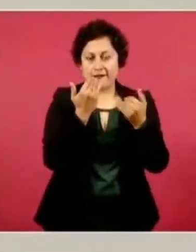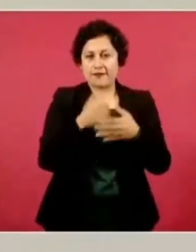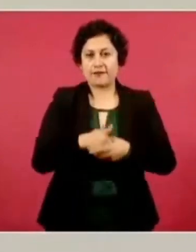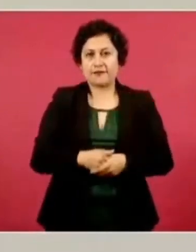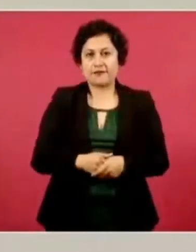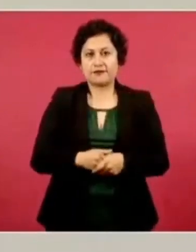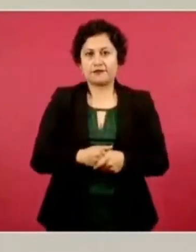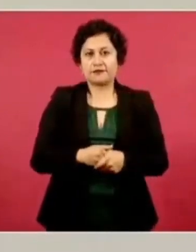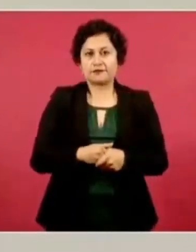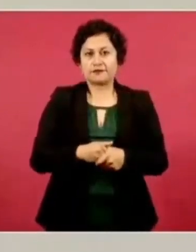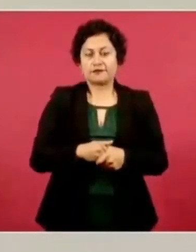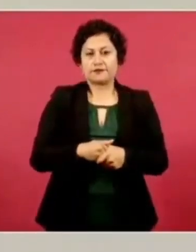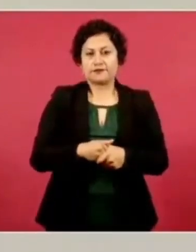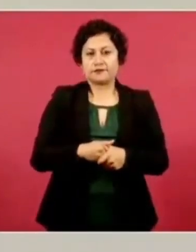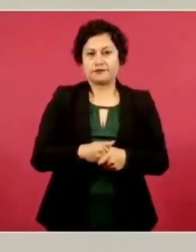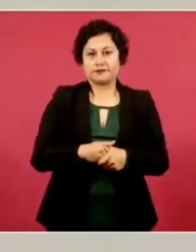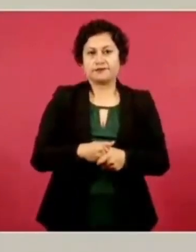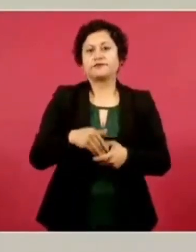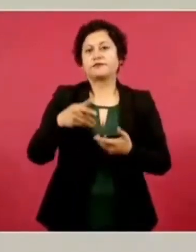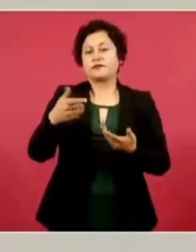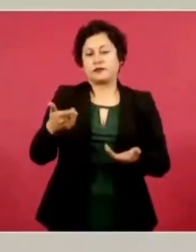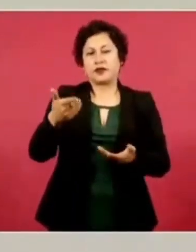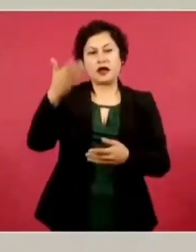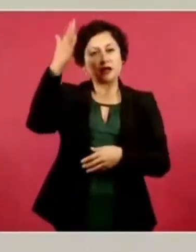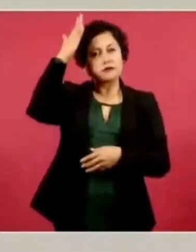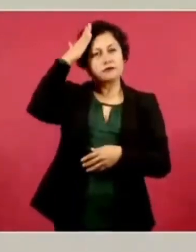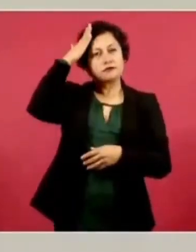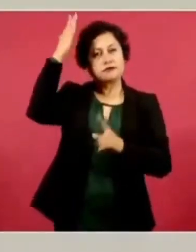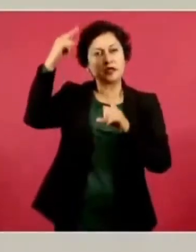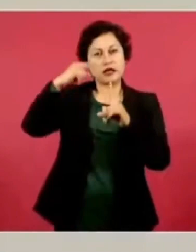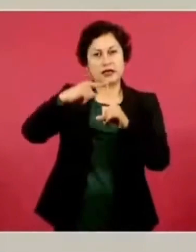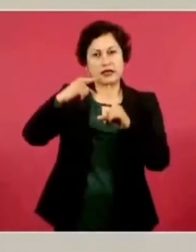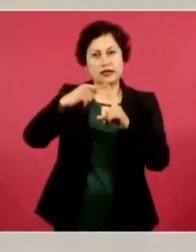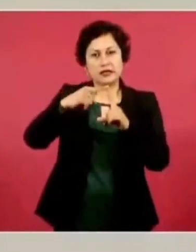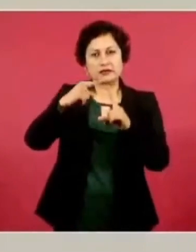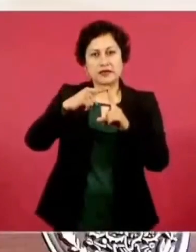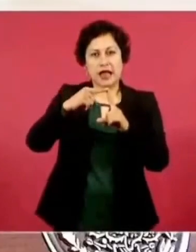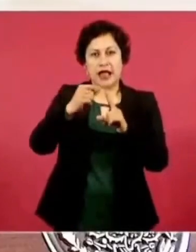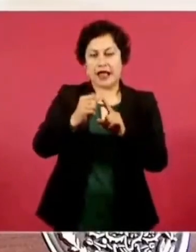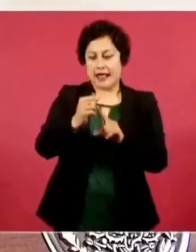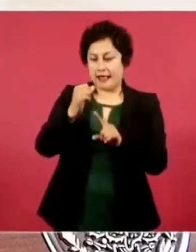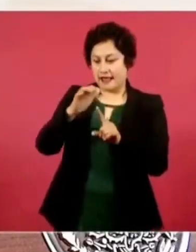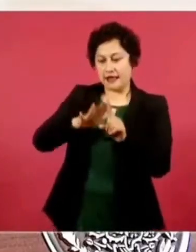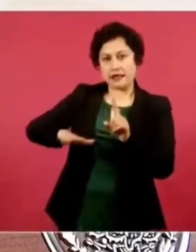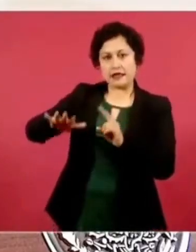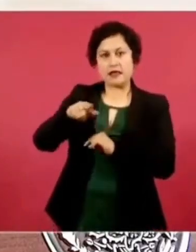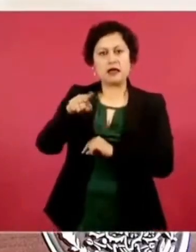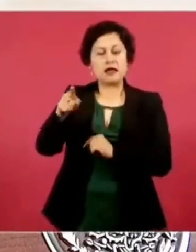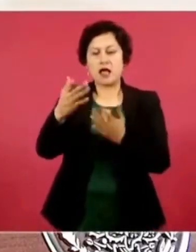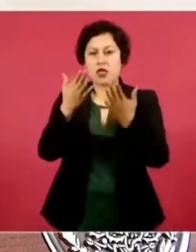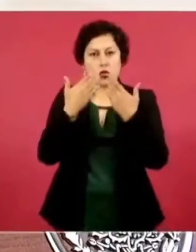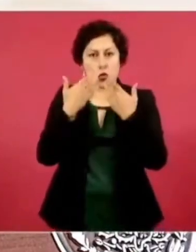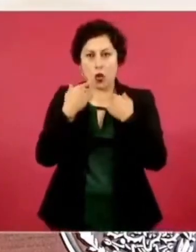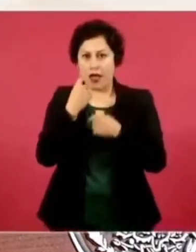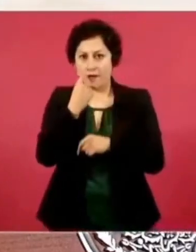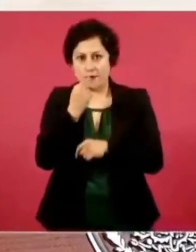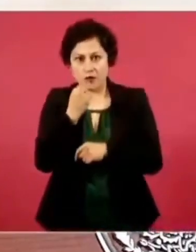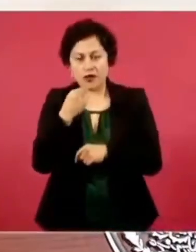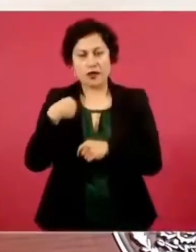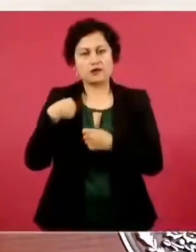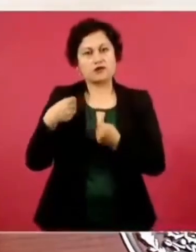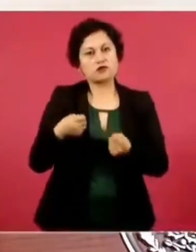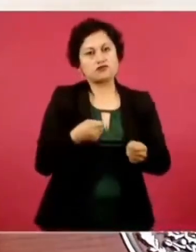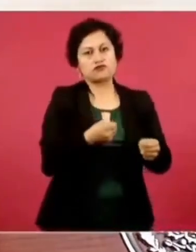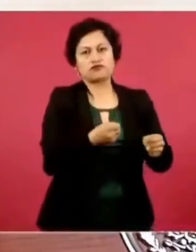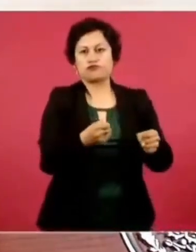a espaldas pues, de la catedral. Yo sigo, agarro lo que es Alcalde